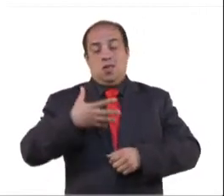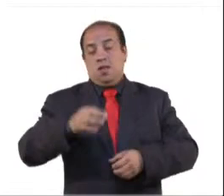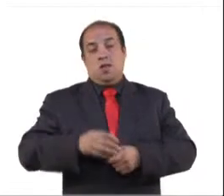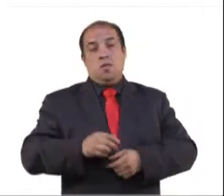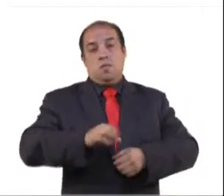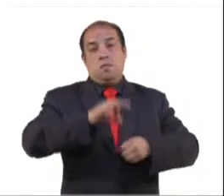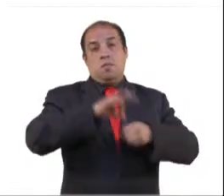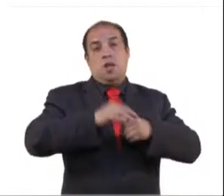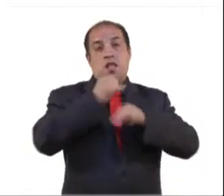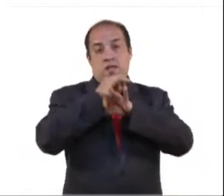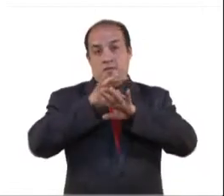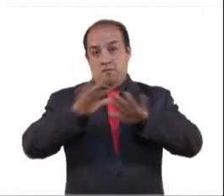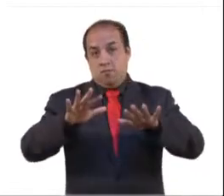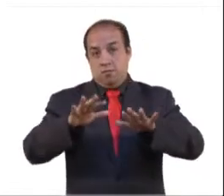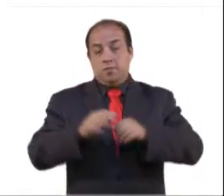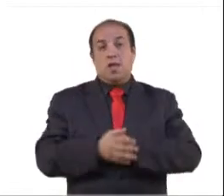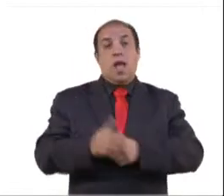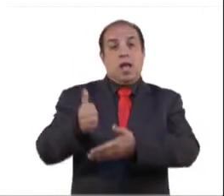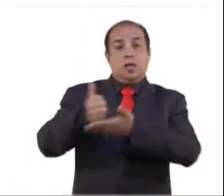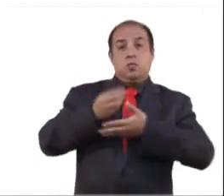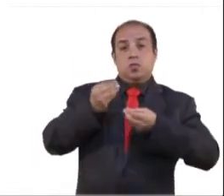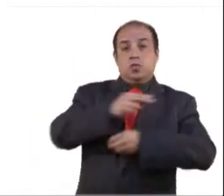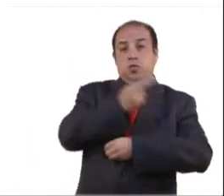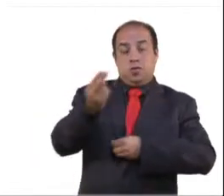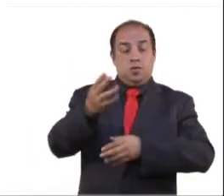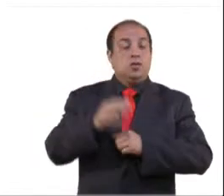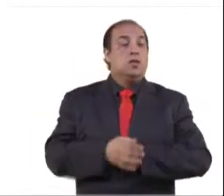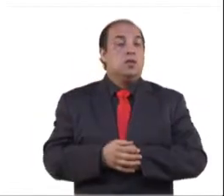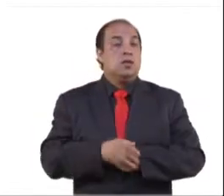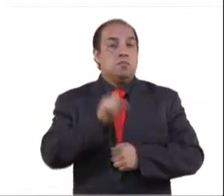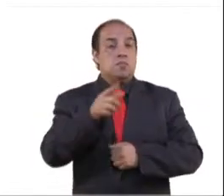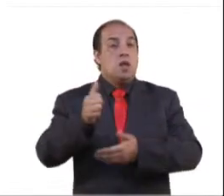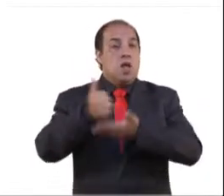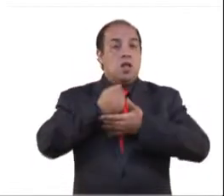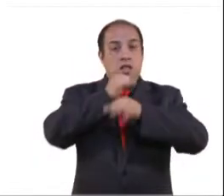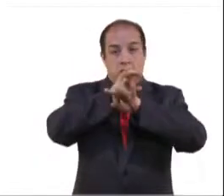entonces mucho nos ayuda que ustedes también nos ayuden a reproducirlo.